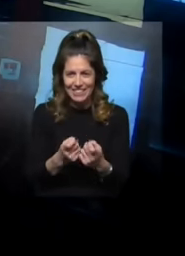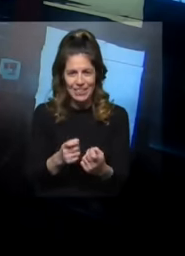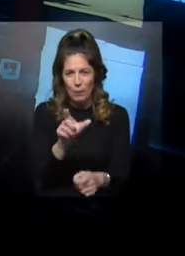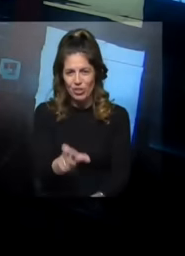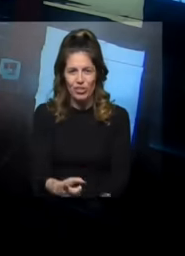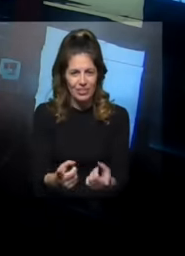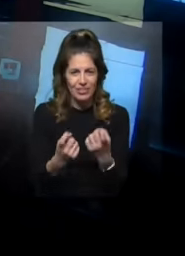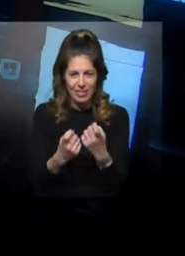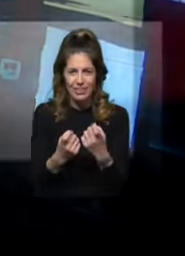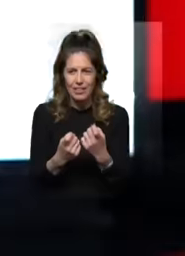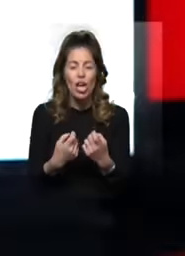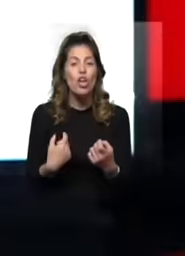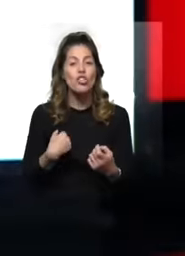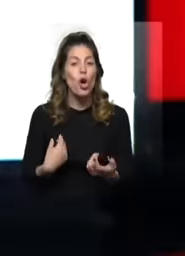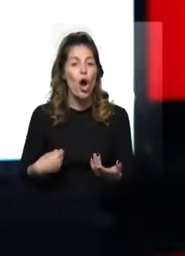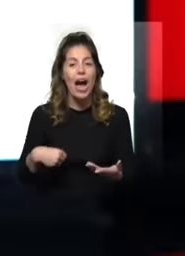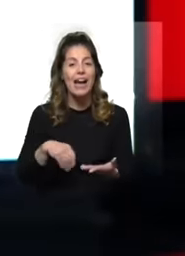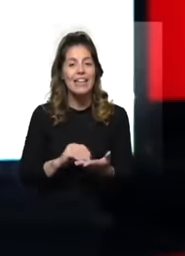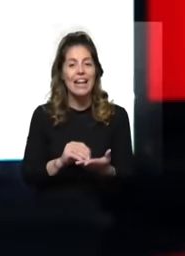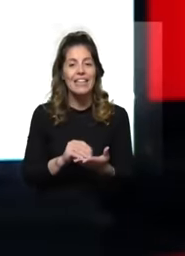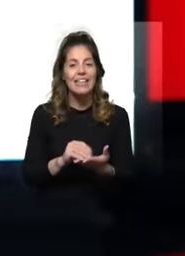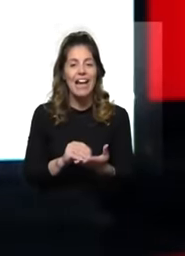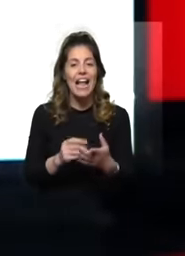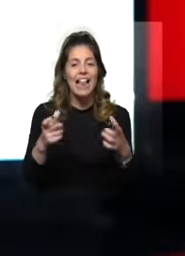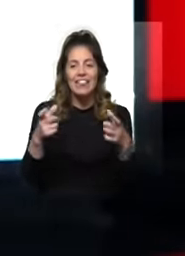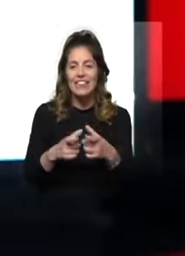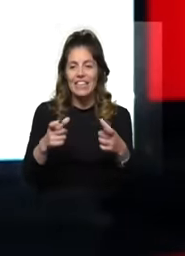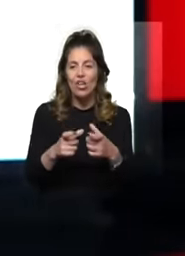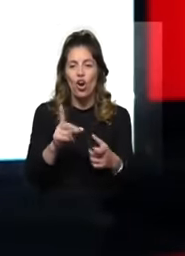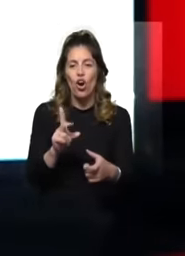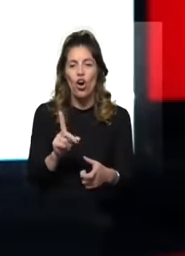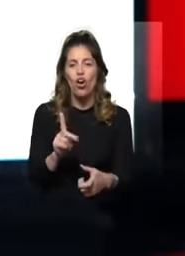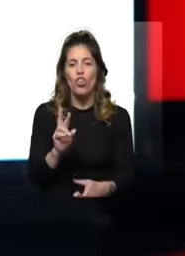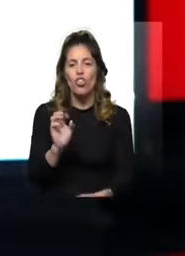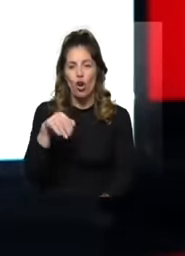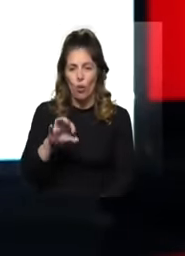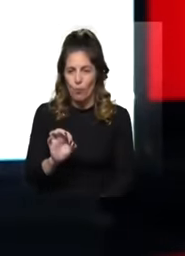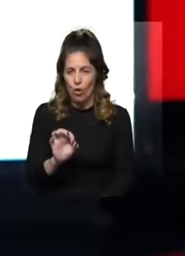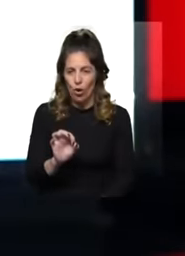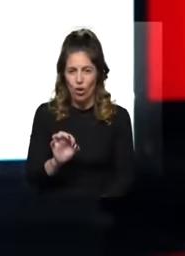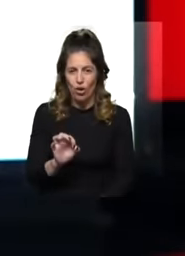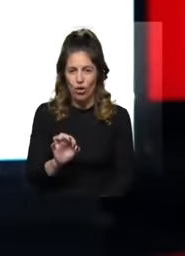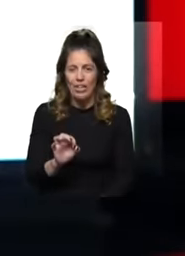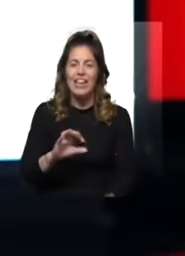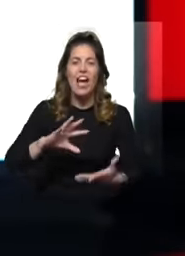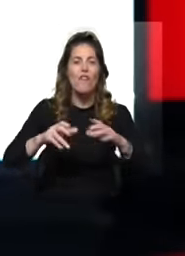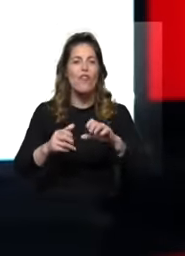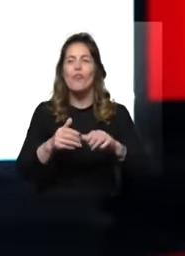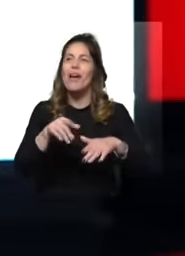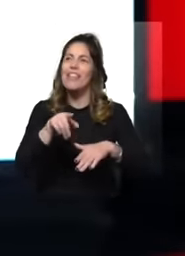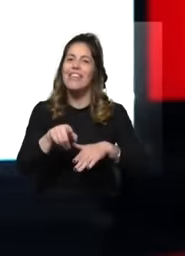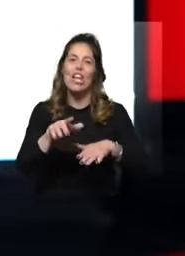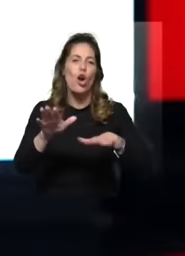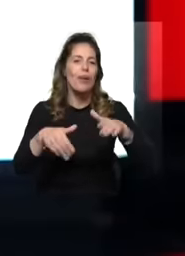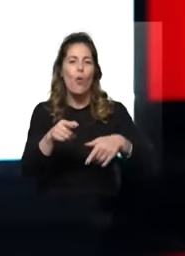necesarios. Sí, yo le agregaría que lo que tenía Discodromo, de lo que estás hablando de la... No, estaba hablando de la personalidad. De la manera de convocar de Rubén, una